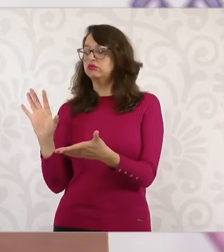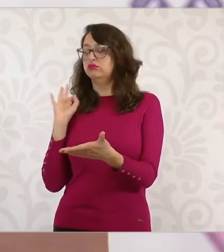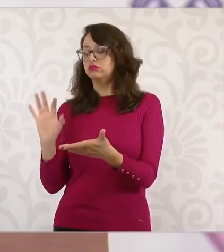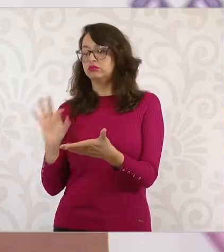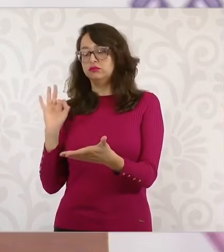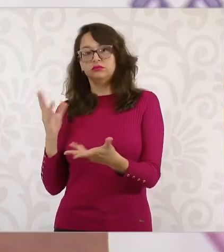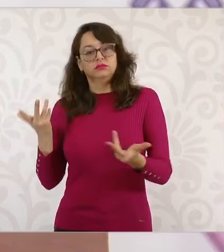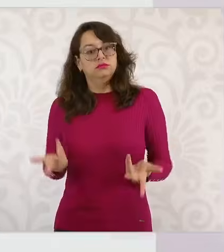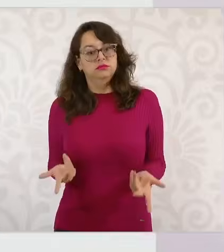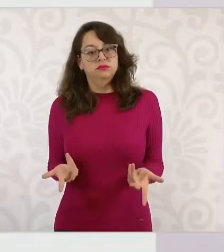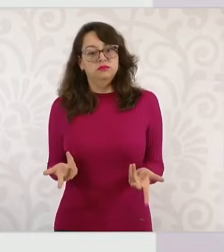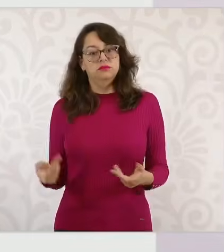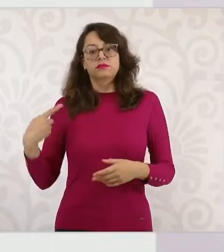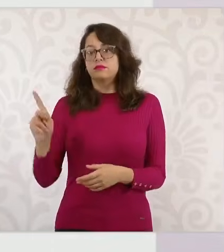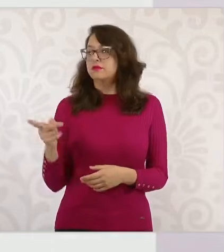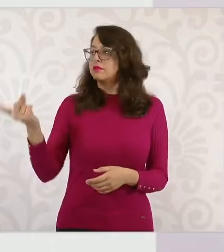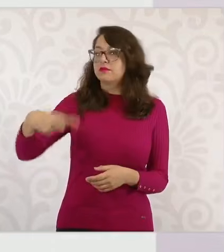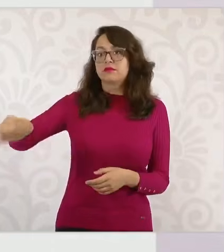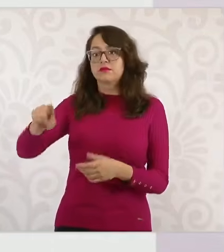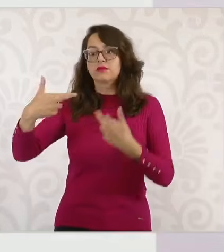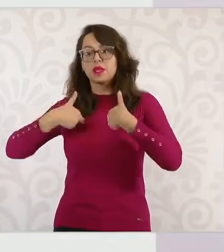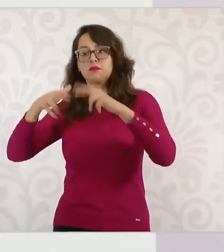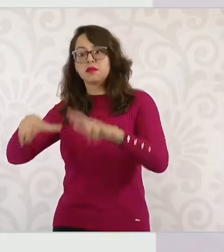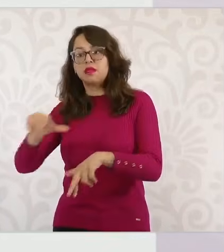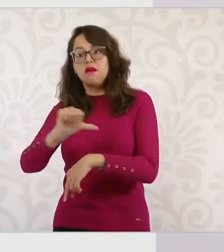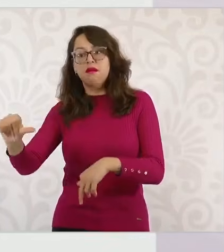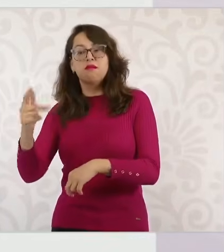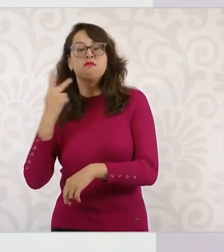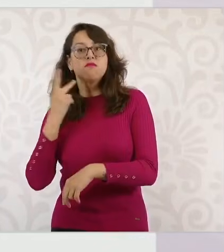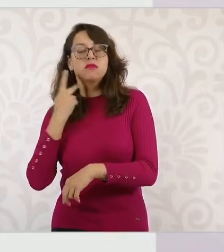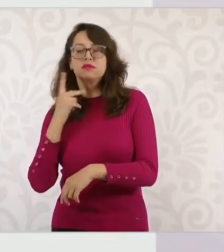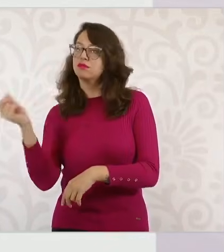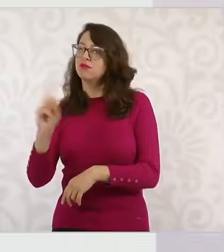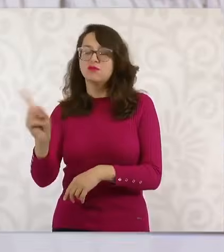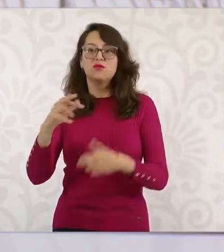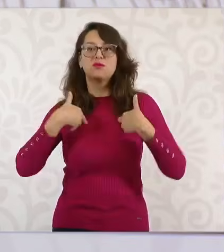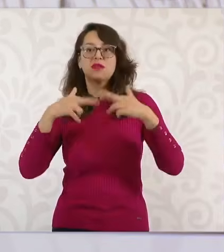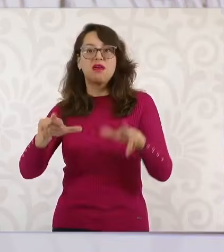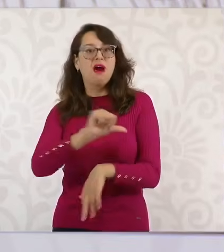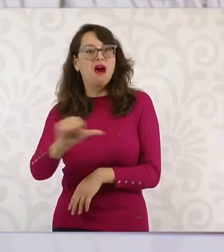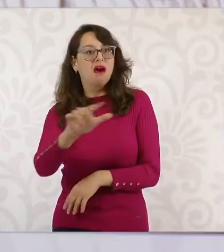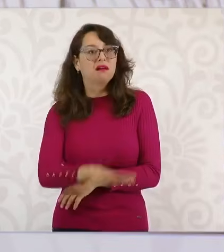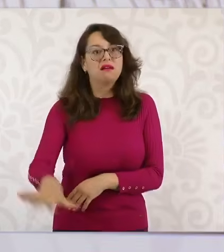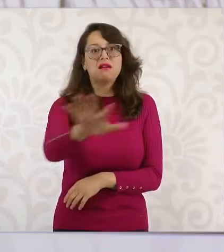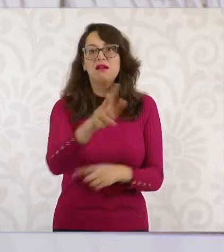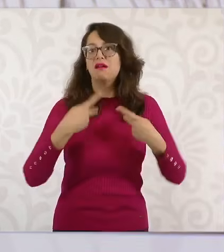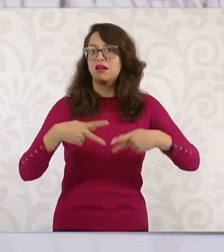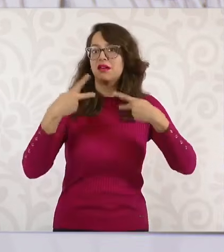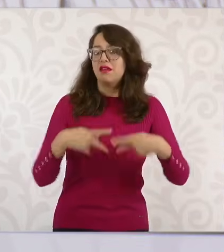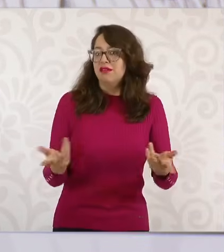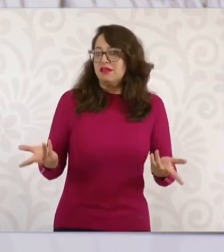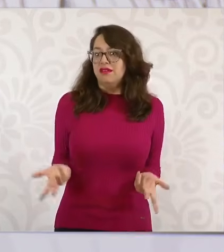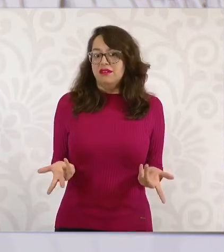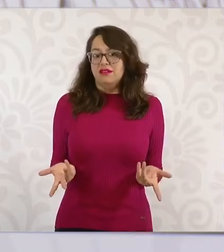no representan al partido político, representan a la gente que votó por ese partido político. Es